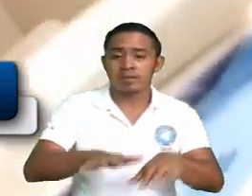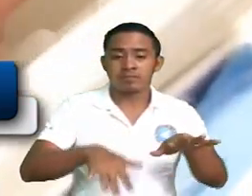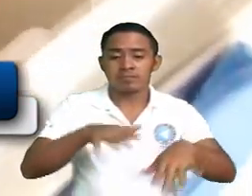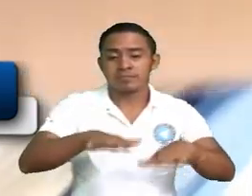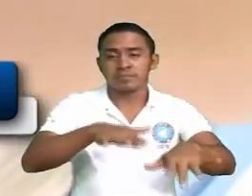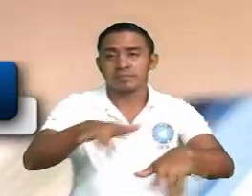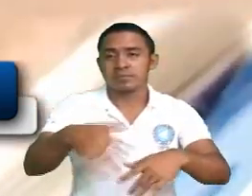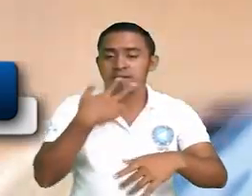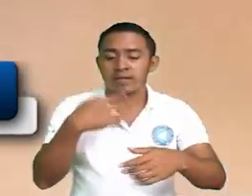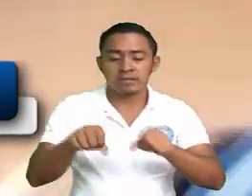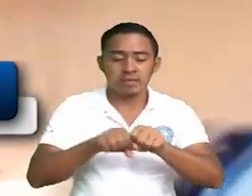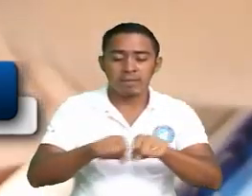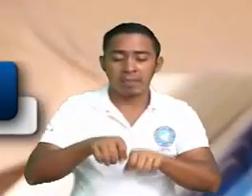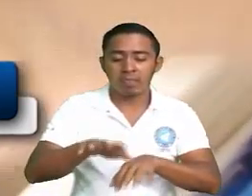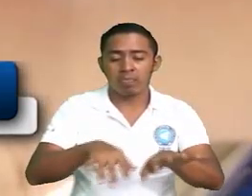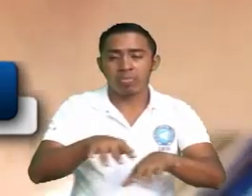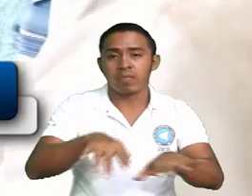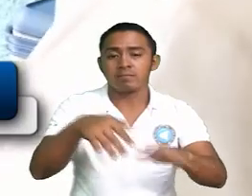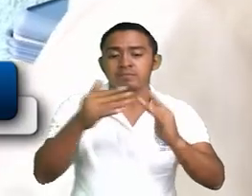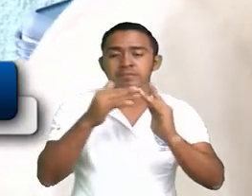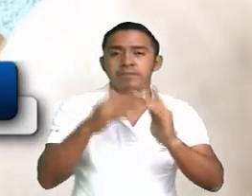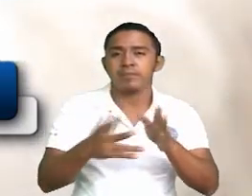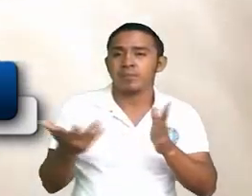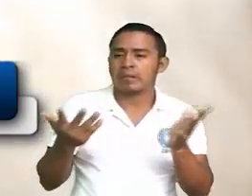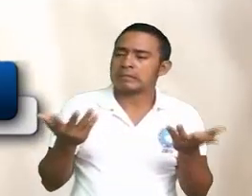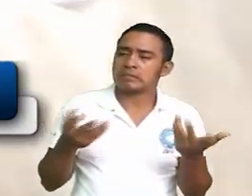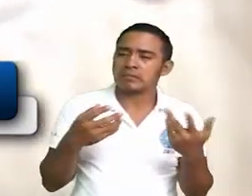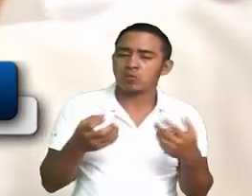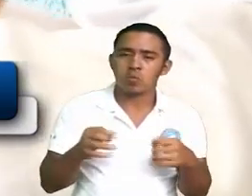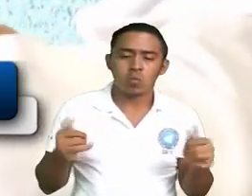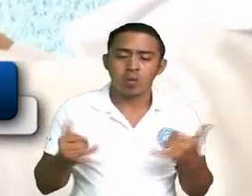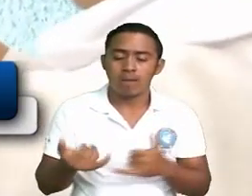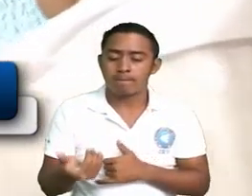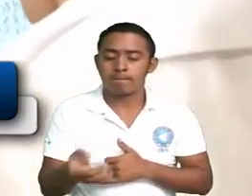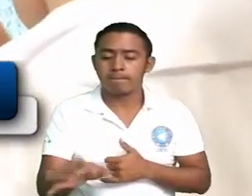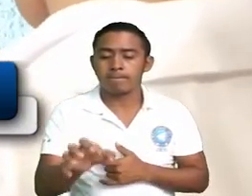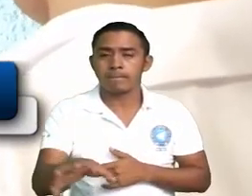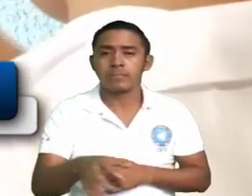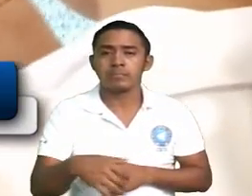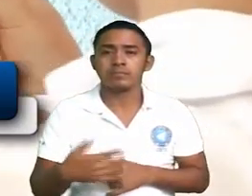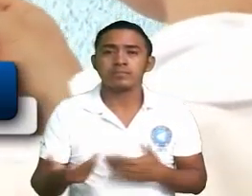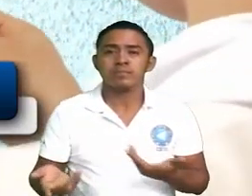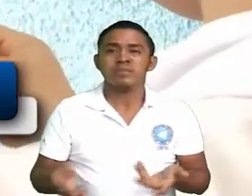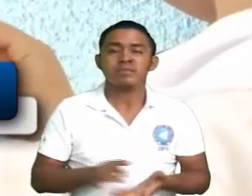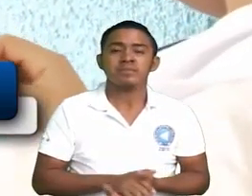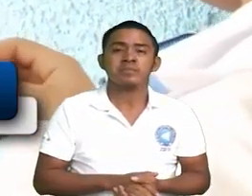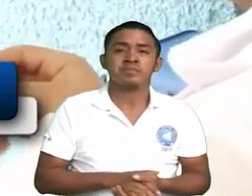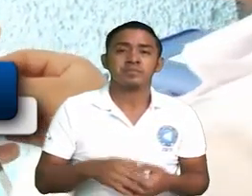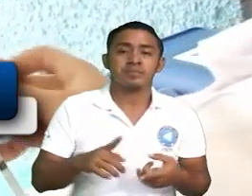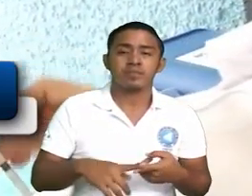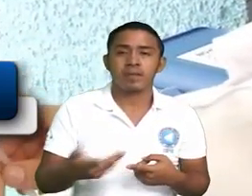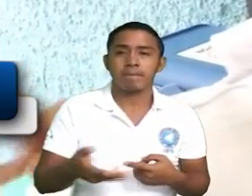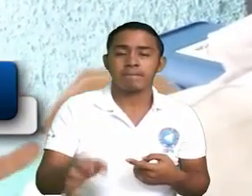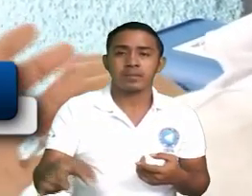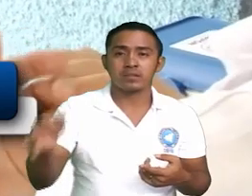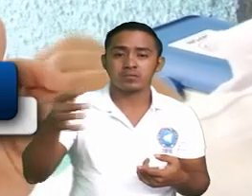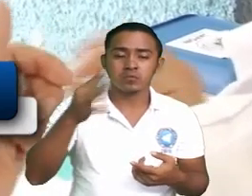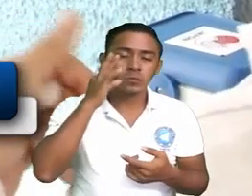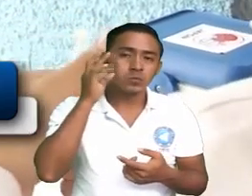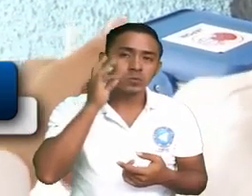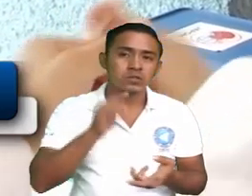perros, obviamente, pues, en nuestros hogares, la mayoría de los hogares de los nicaragüenses, hay mascotas, hay perros, hay gatos,